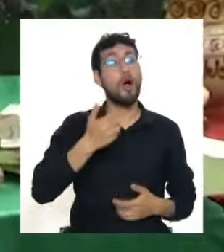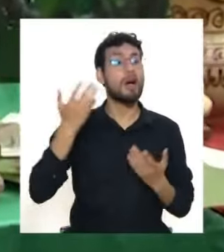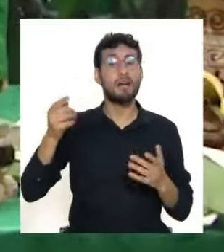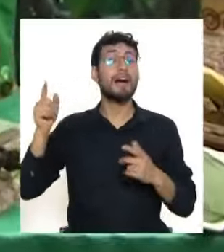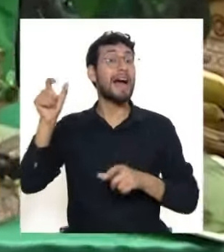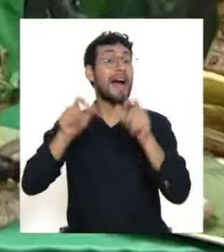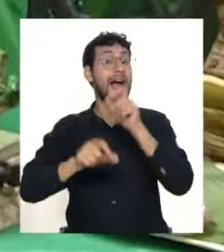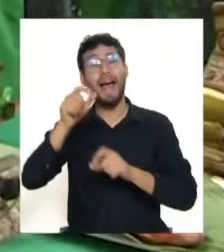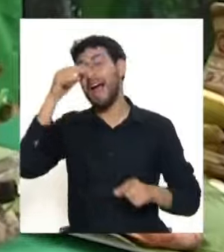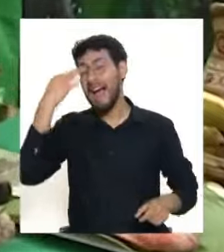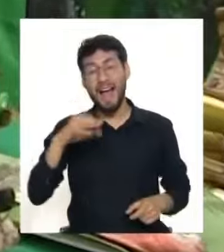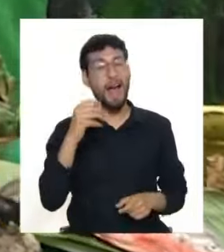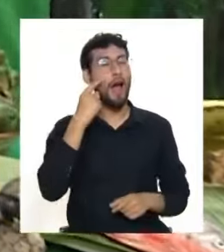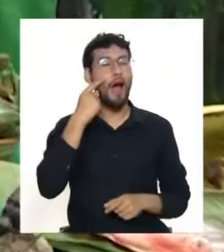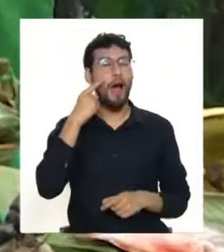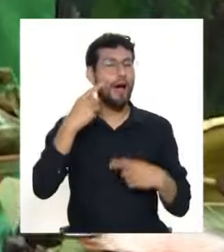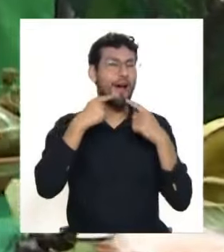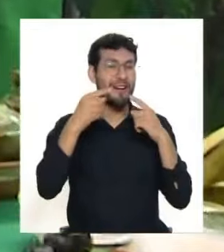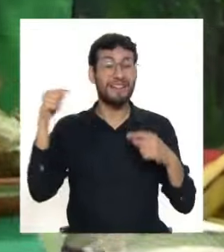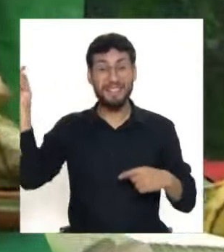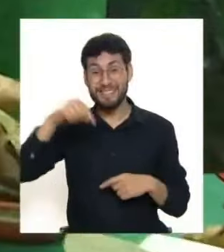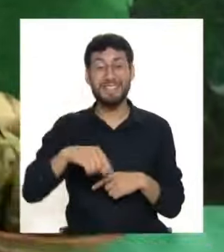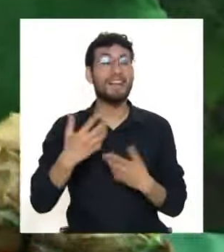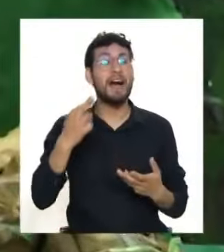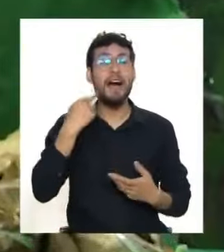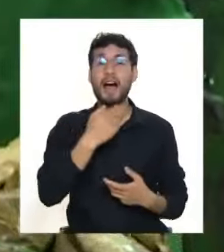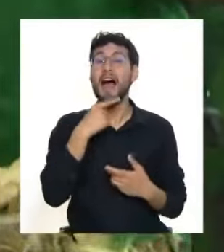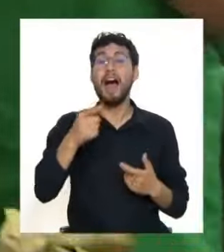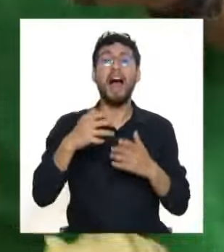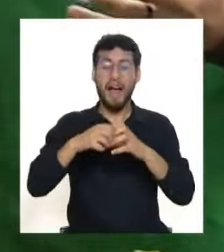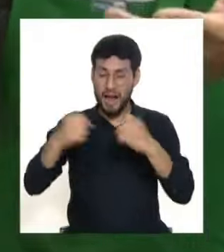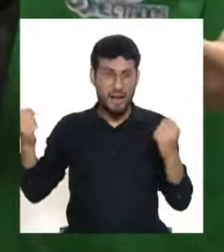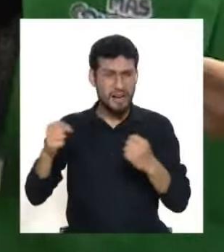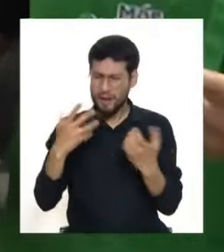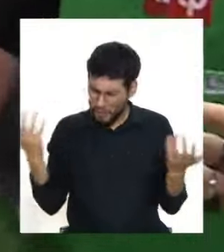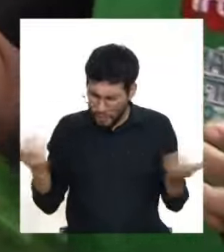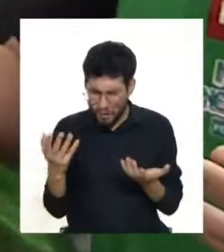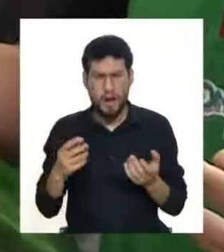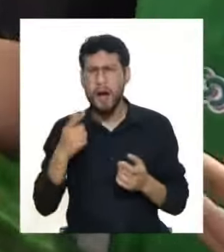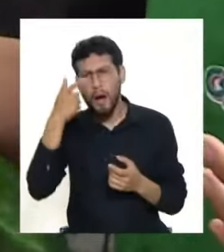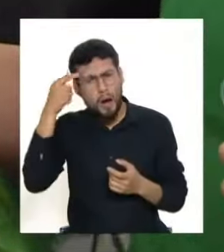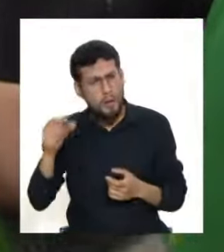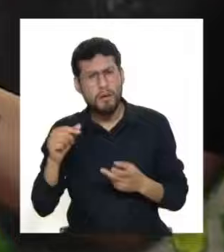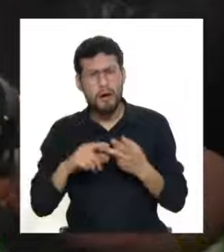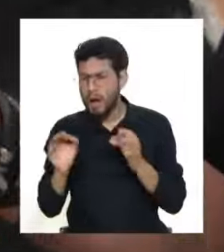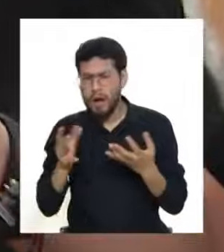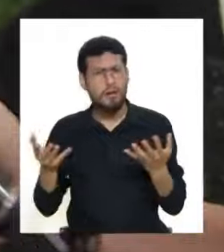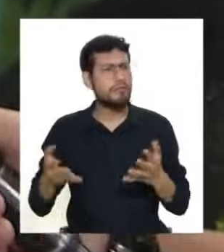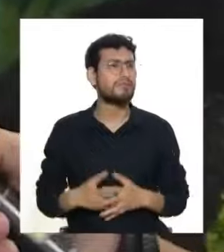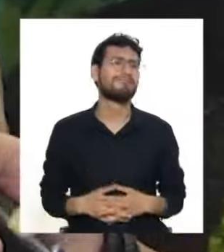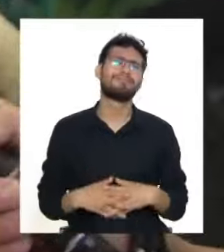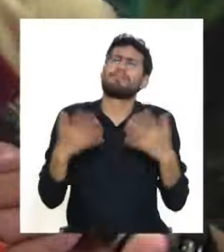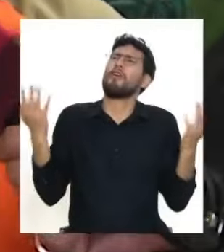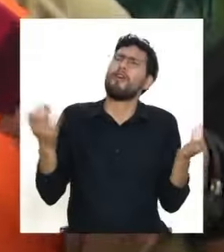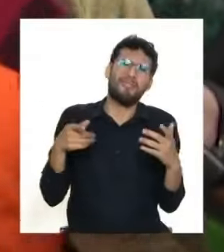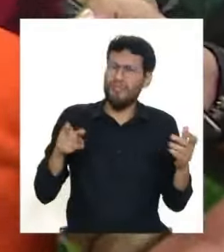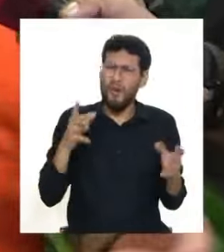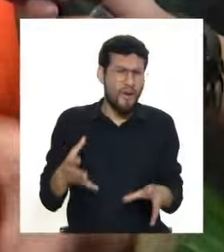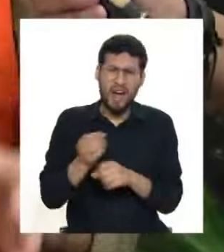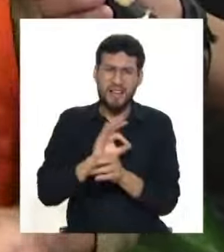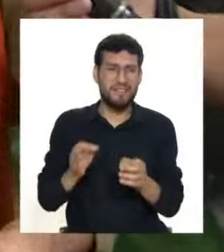lo que la gente siempre conoce y a veces cuando viene acá al restaurante me dice, abre el juane y no encuentra aceituna, no encuentra huevo duro. No, no